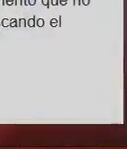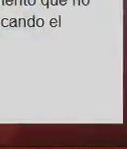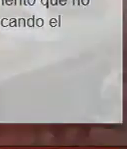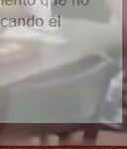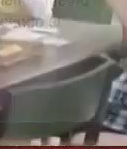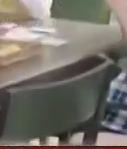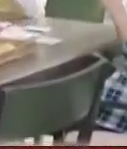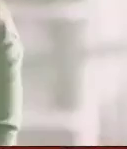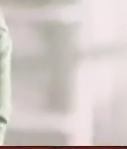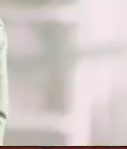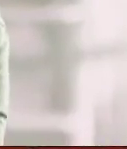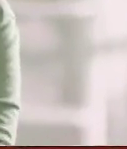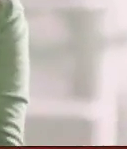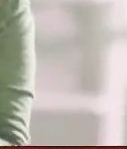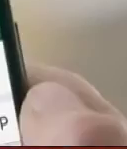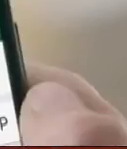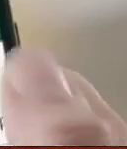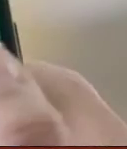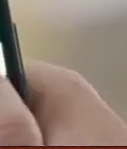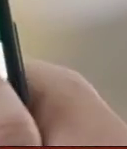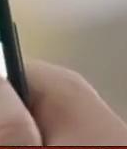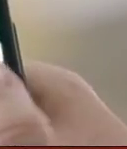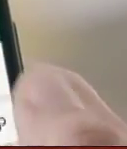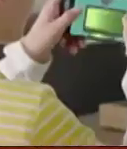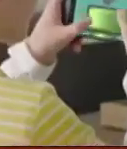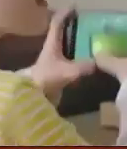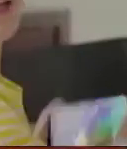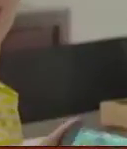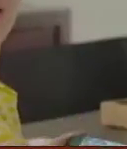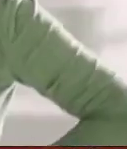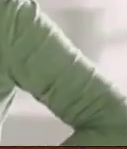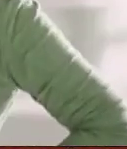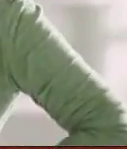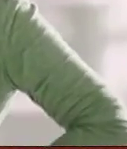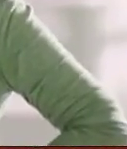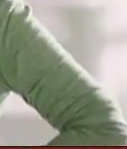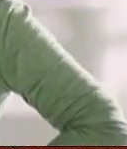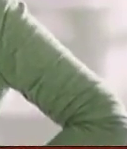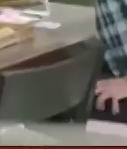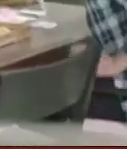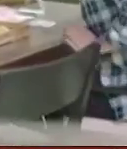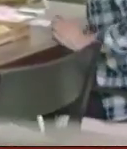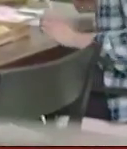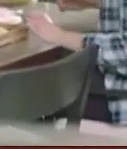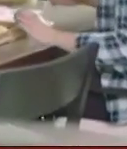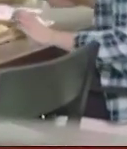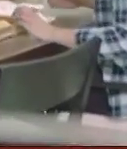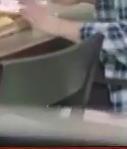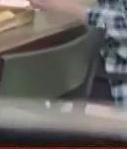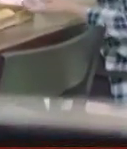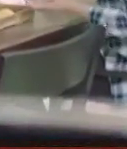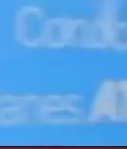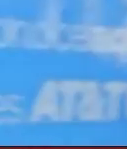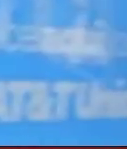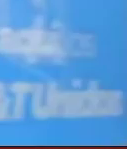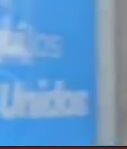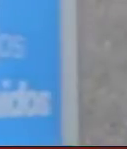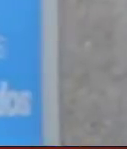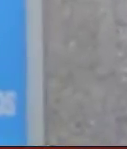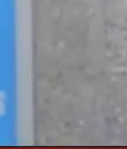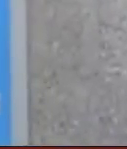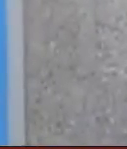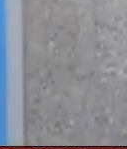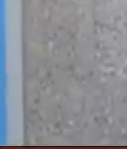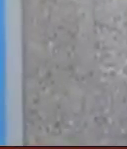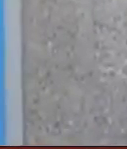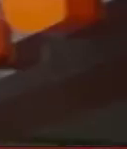que estoy hablando en carne propia, porque el horario de los celulares se vio afectado debido a un cambio de parámetro en el